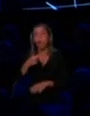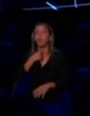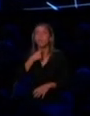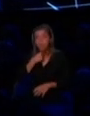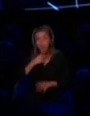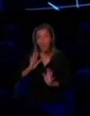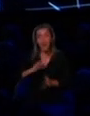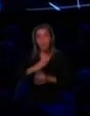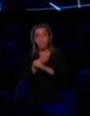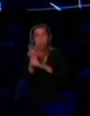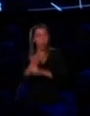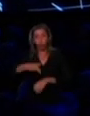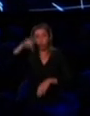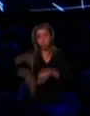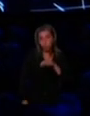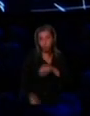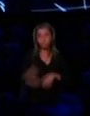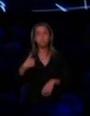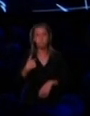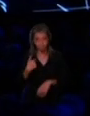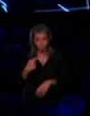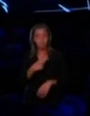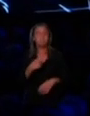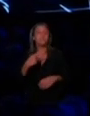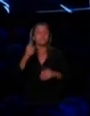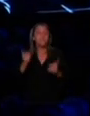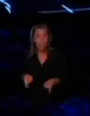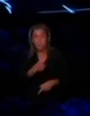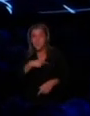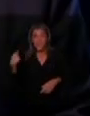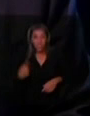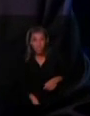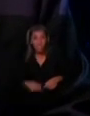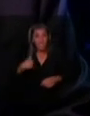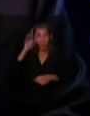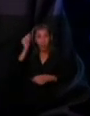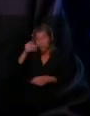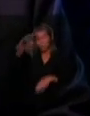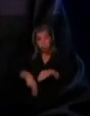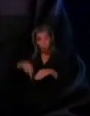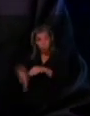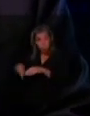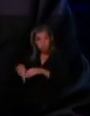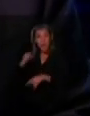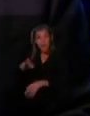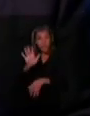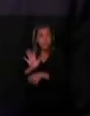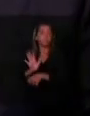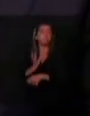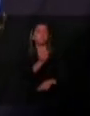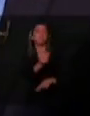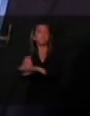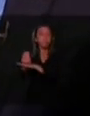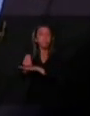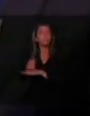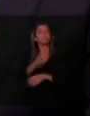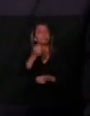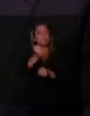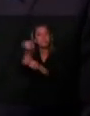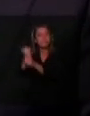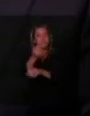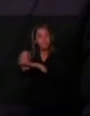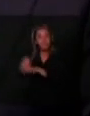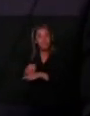o se espera que las propuestas no sean el tema central dentro de los debates en una instancia como este, sobre todo en Argentina, sino lo que se